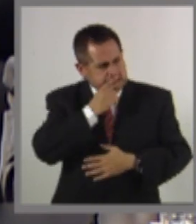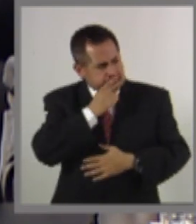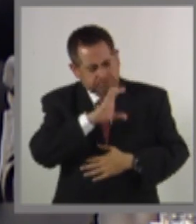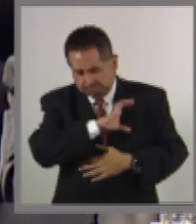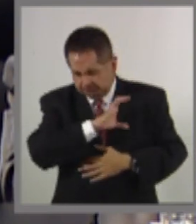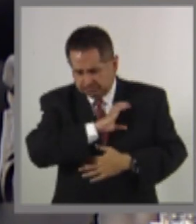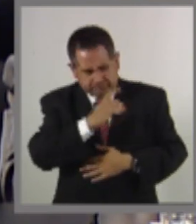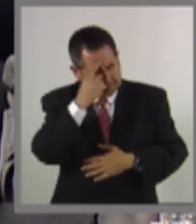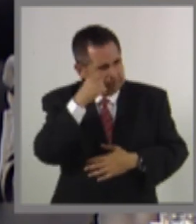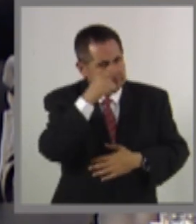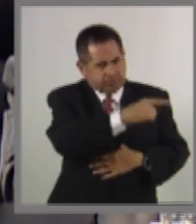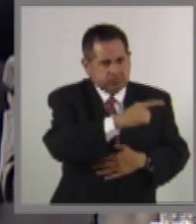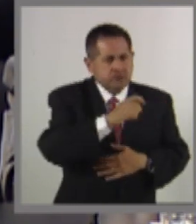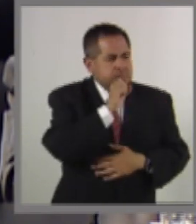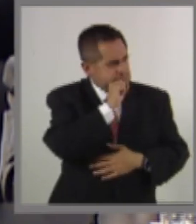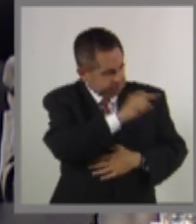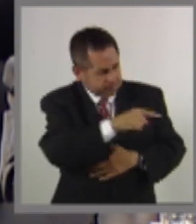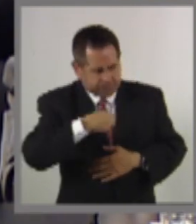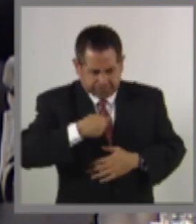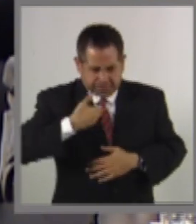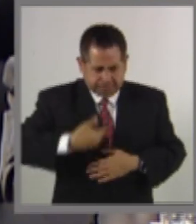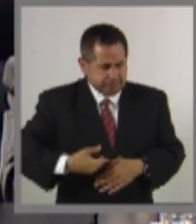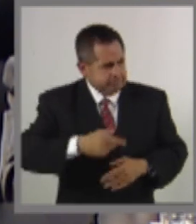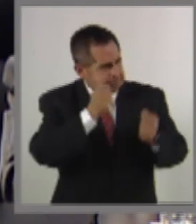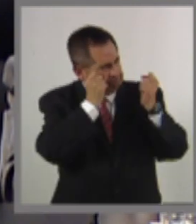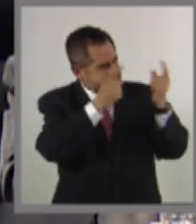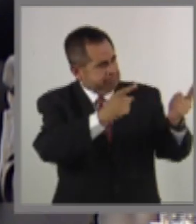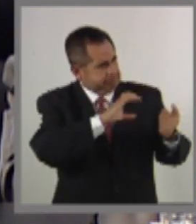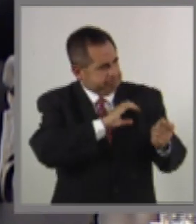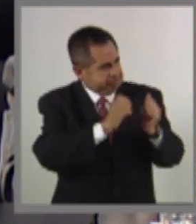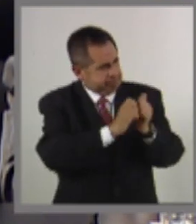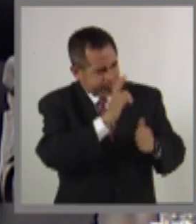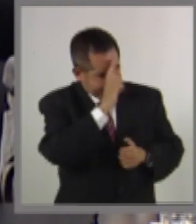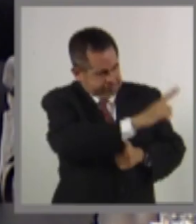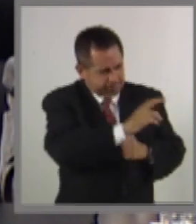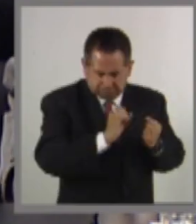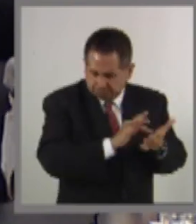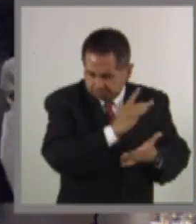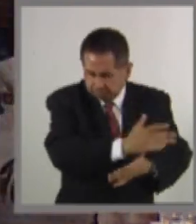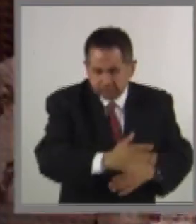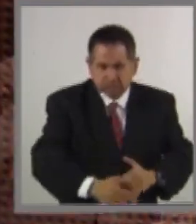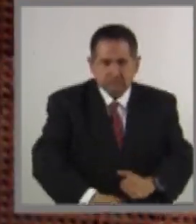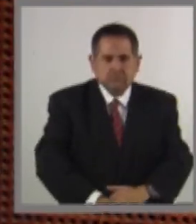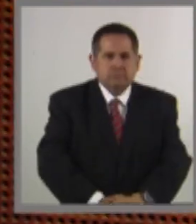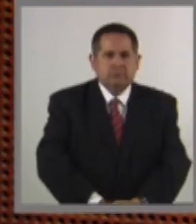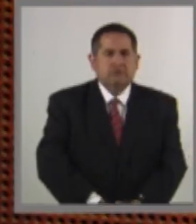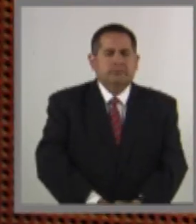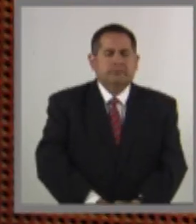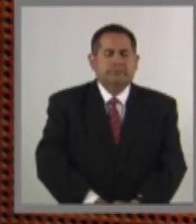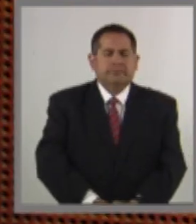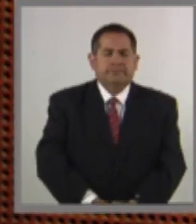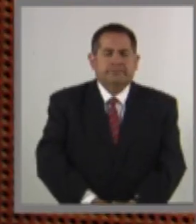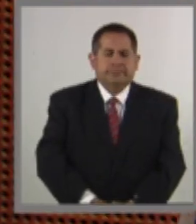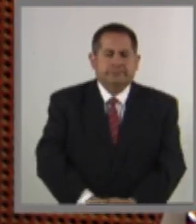quiere, y yo te aprecio, te admiro y te respeto. Muchísimas gracias. Muy bien.